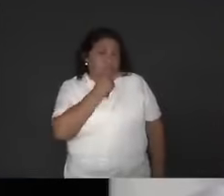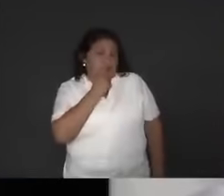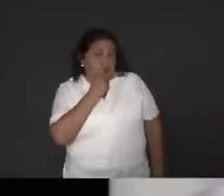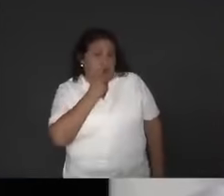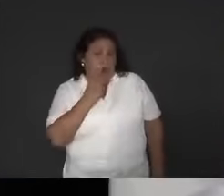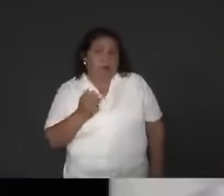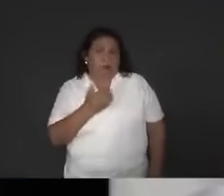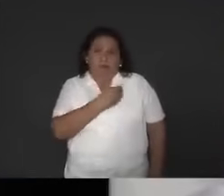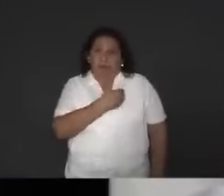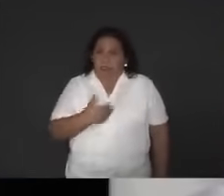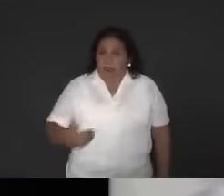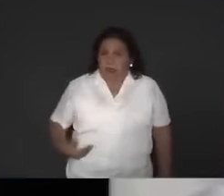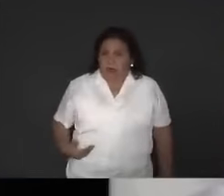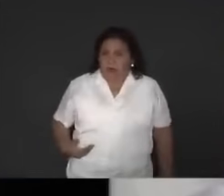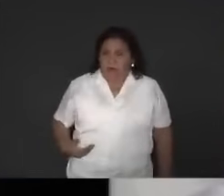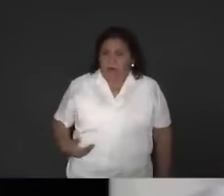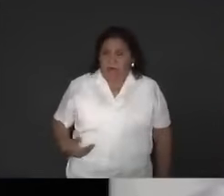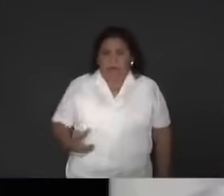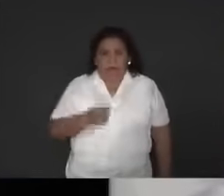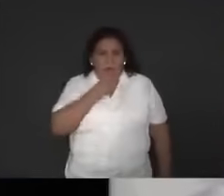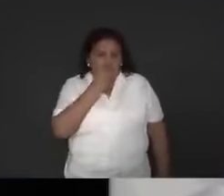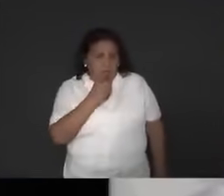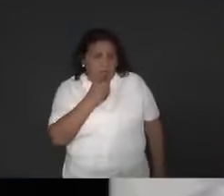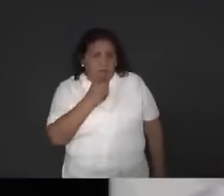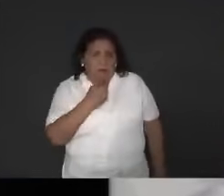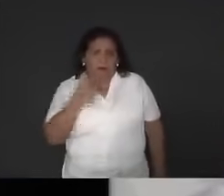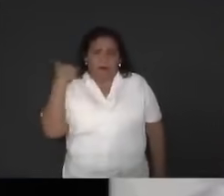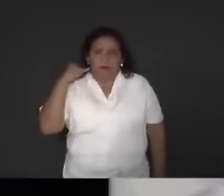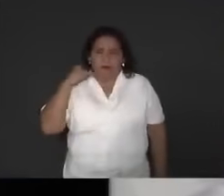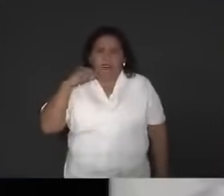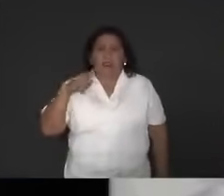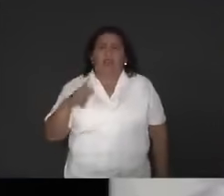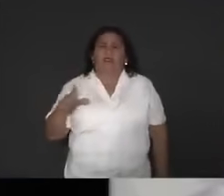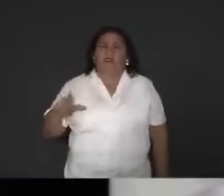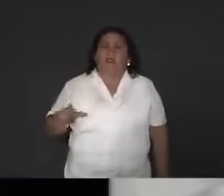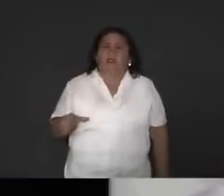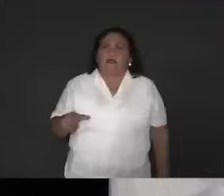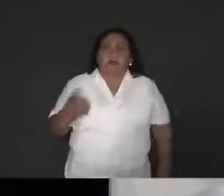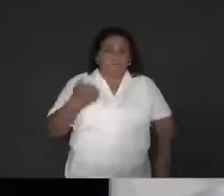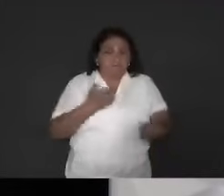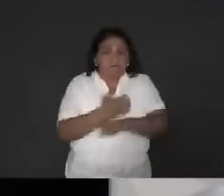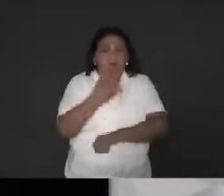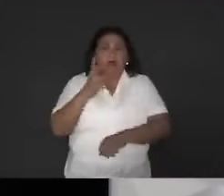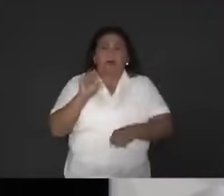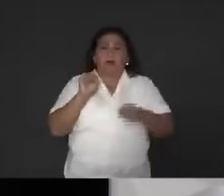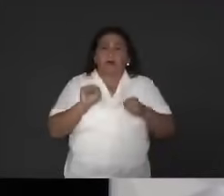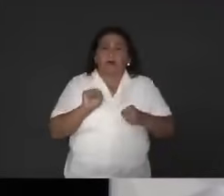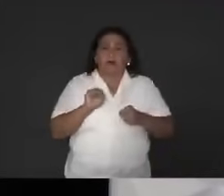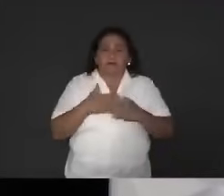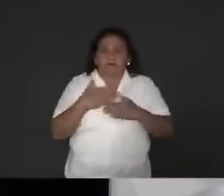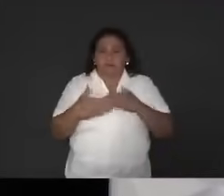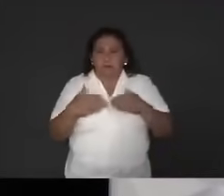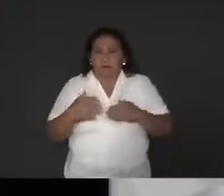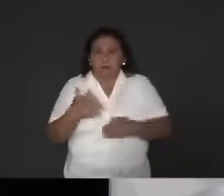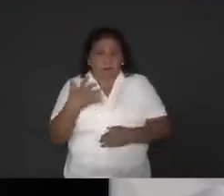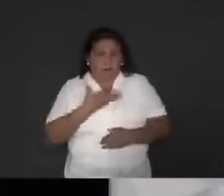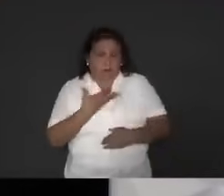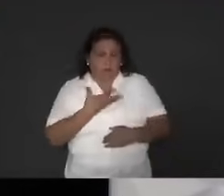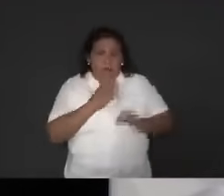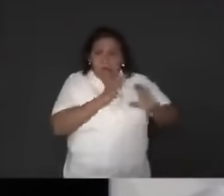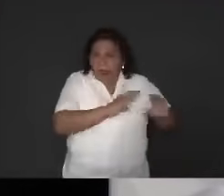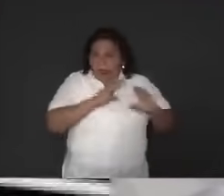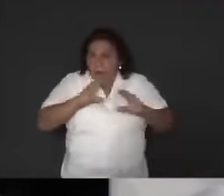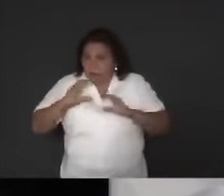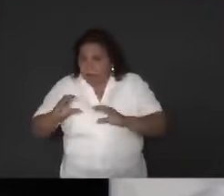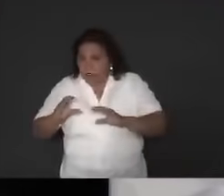Obrador, donde habló de que Yucatán es el estado más seguro y con mayor crecimiento. Esto es lo que tenemos que cuidar y esto es lo que